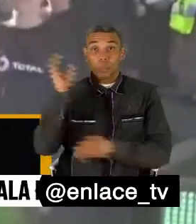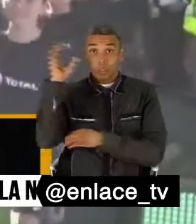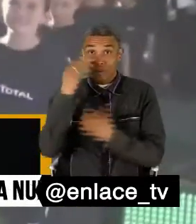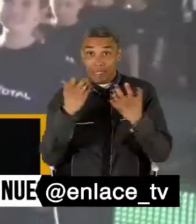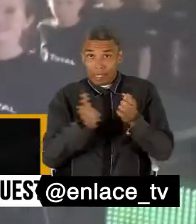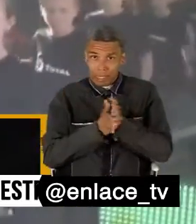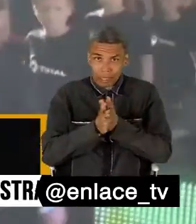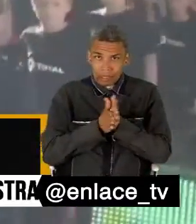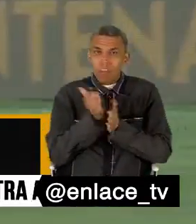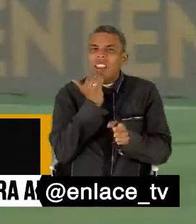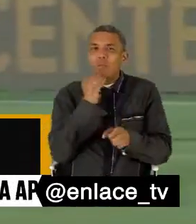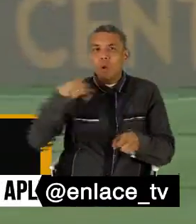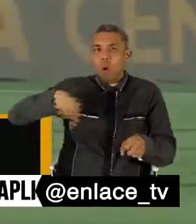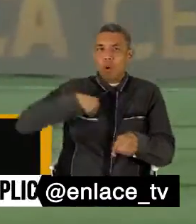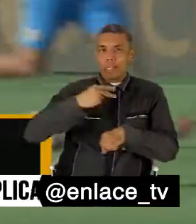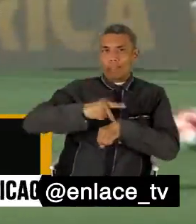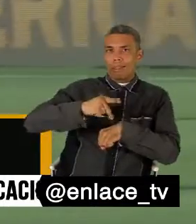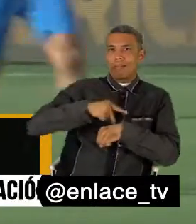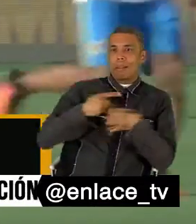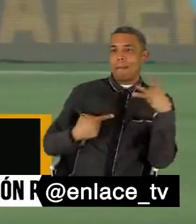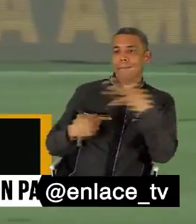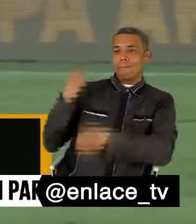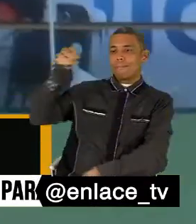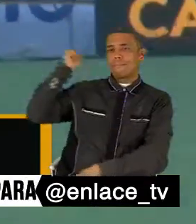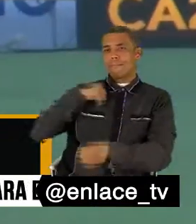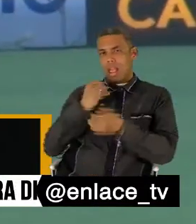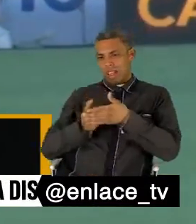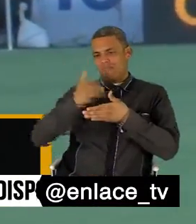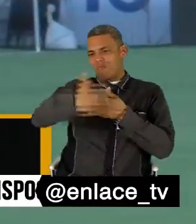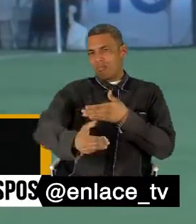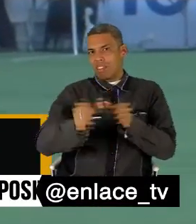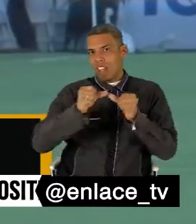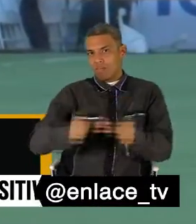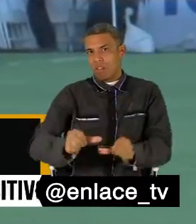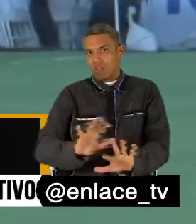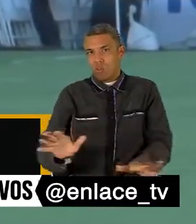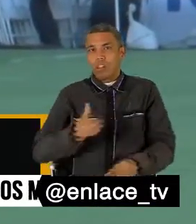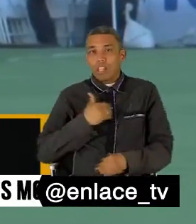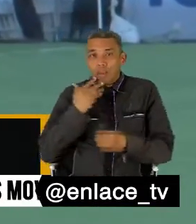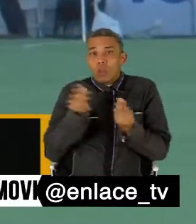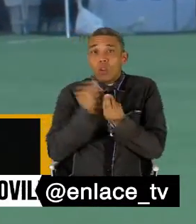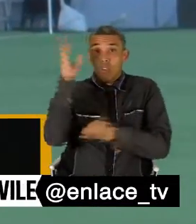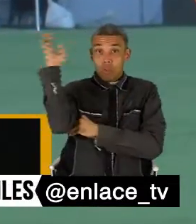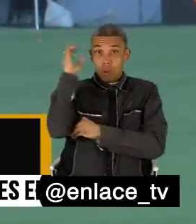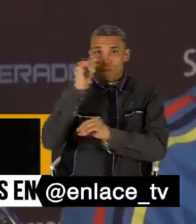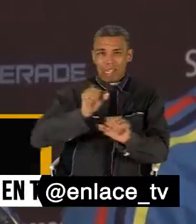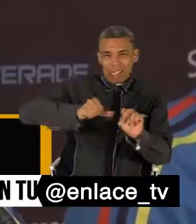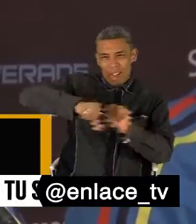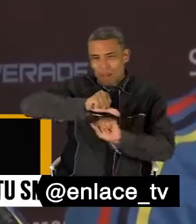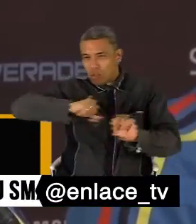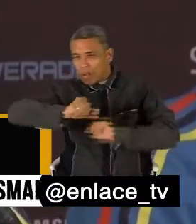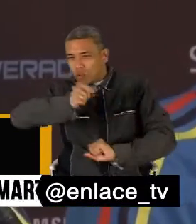segunda fase de la Copa América esta noche frente a Paraguay. El equipo cafetero no tendría muchas novedades. Por el momento